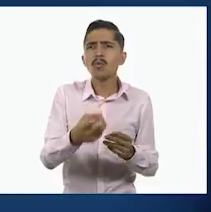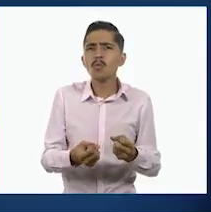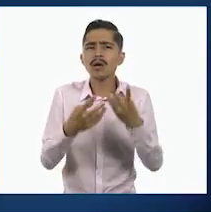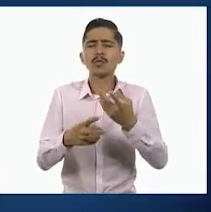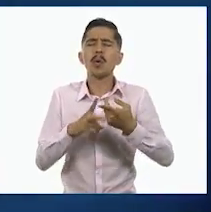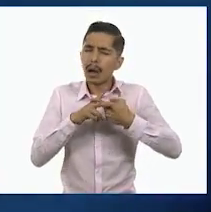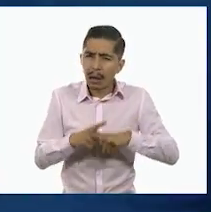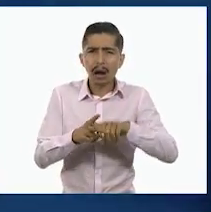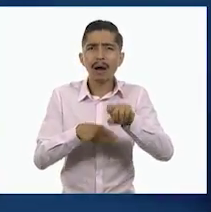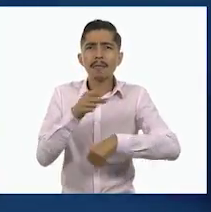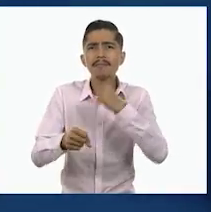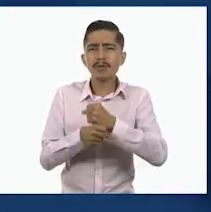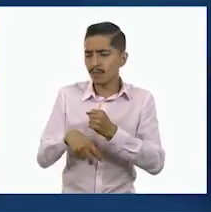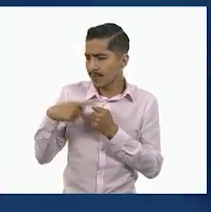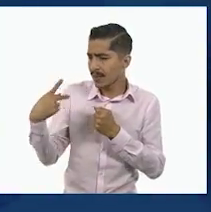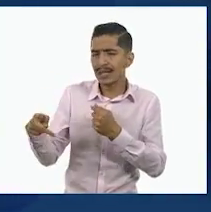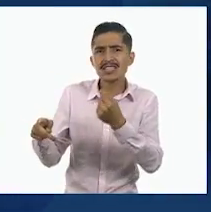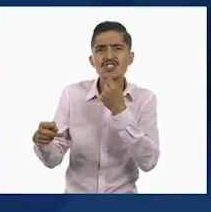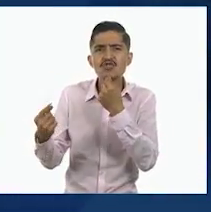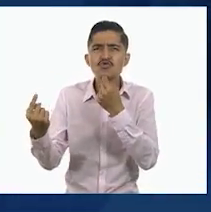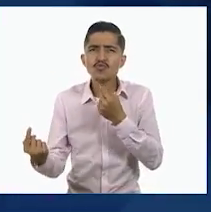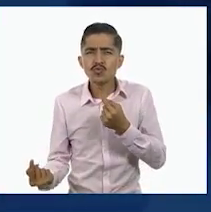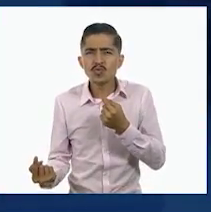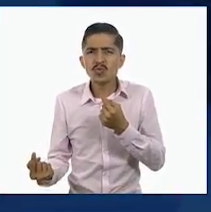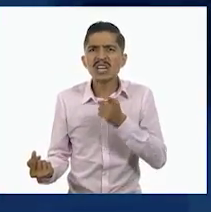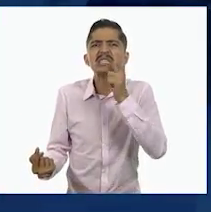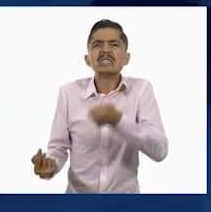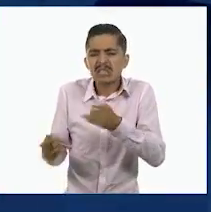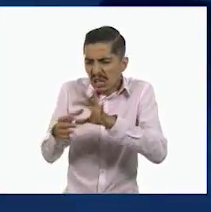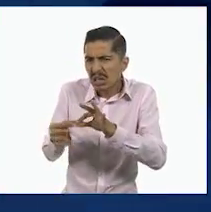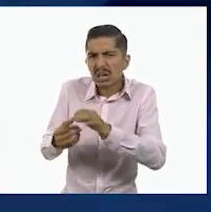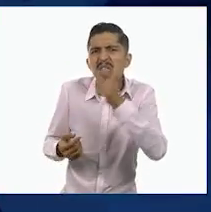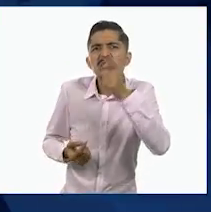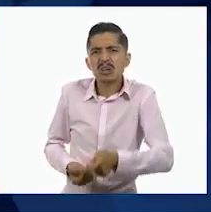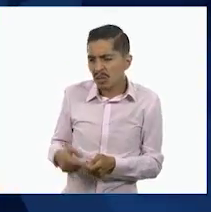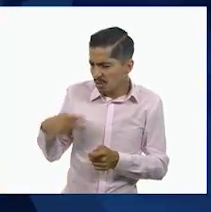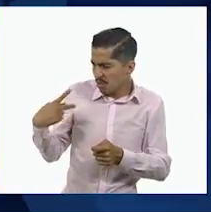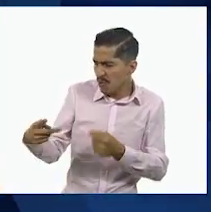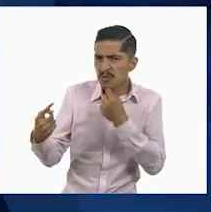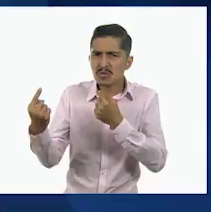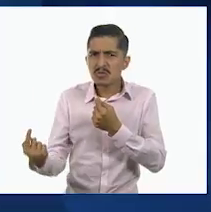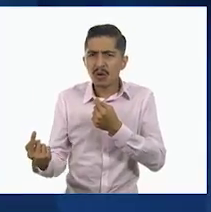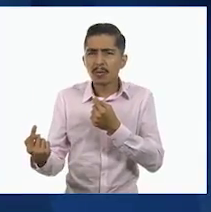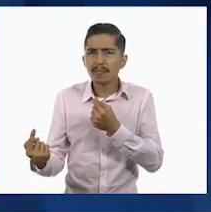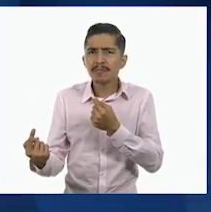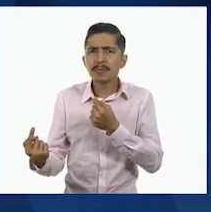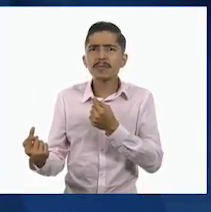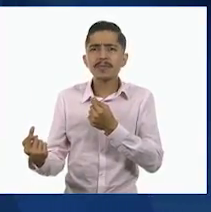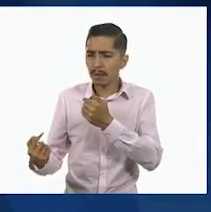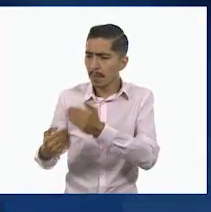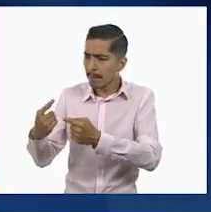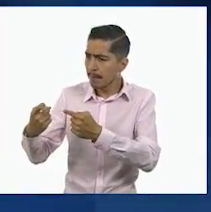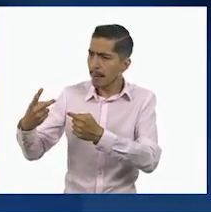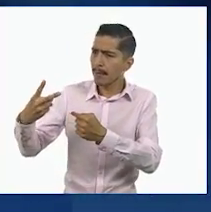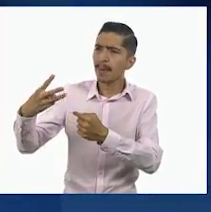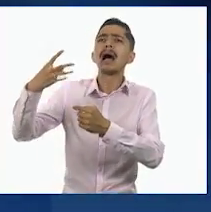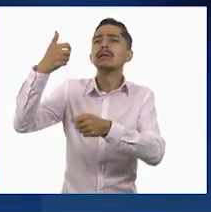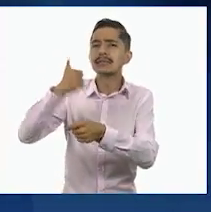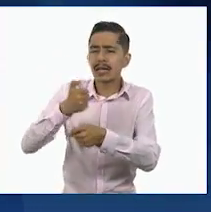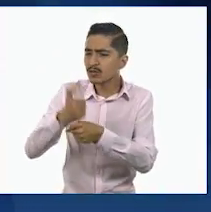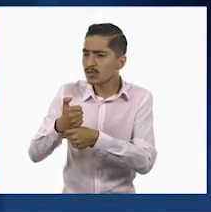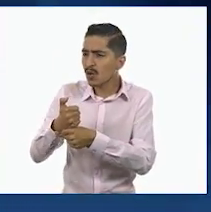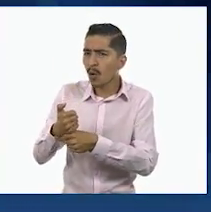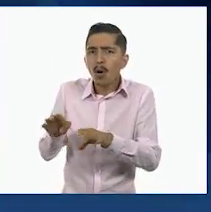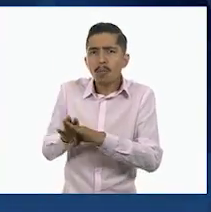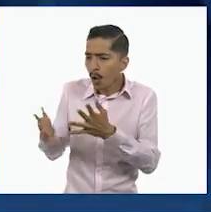de la niñez de tu compañero? ¿Qué se cuenta? ¿Qué hechos le permitieron llegar hasta sexto año? ¿Cómo concluye